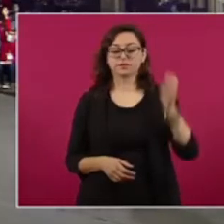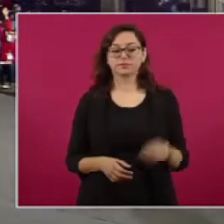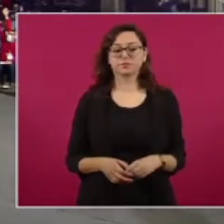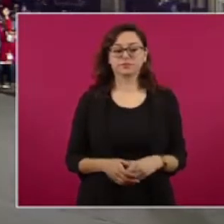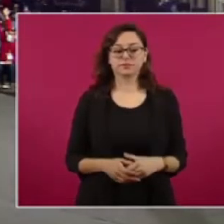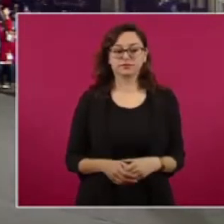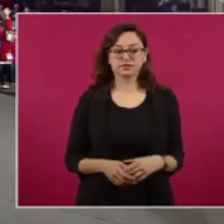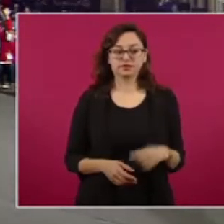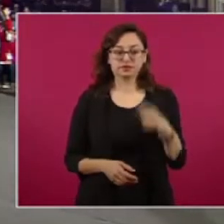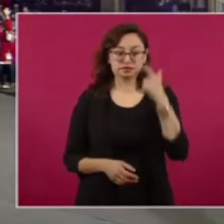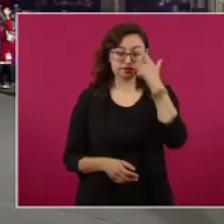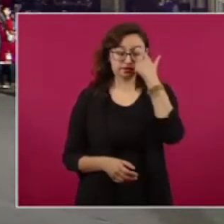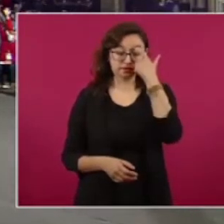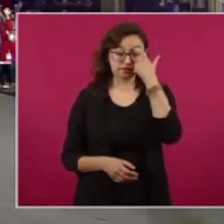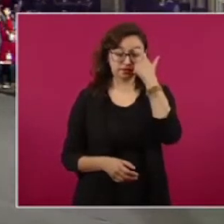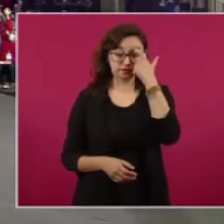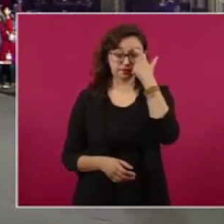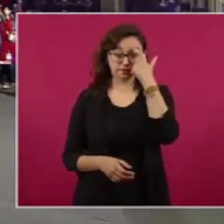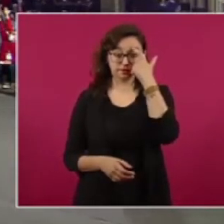Vamos, 2.